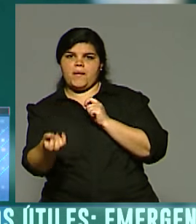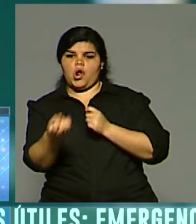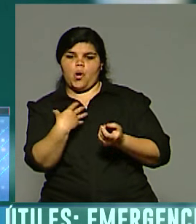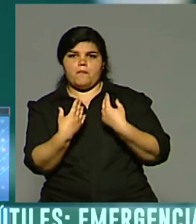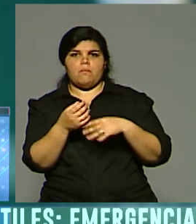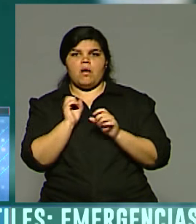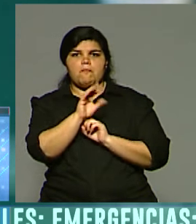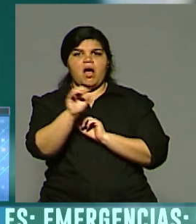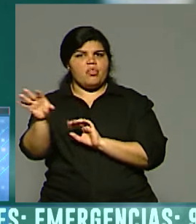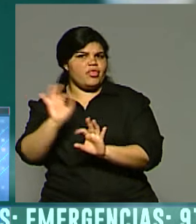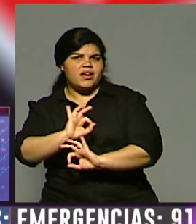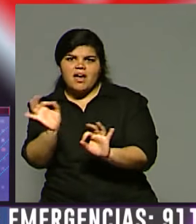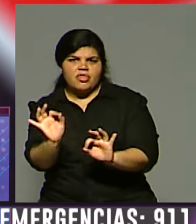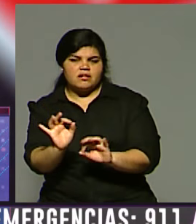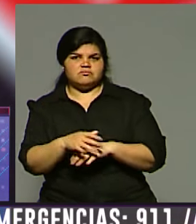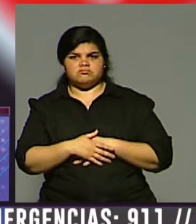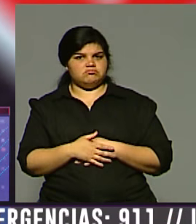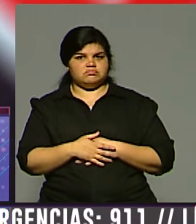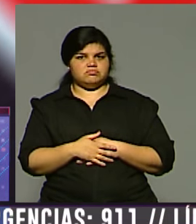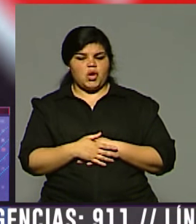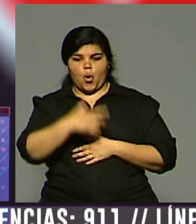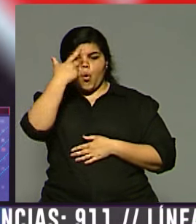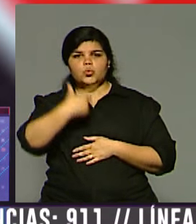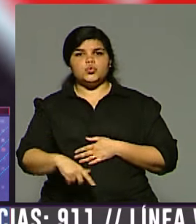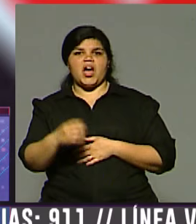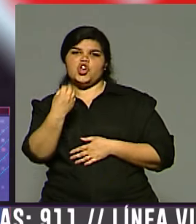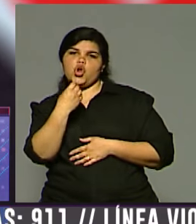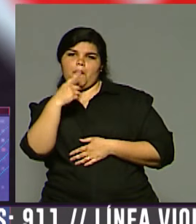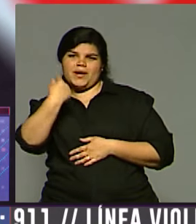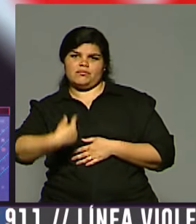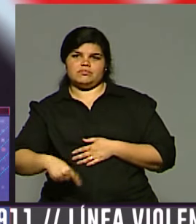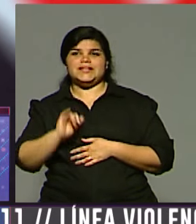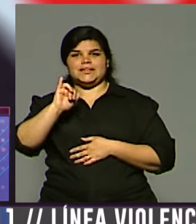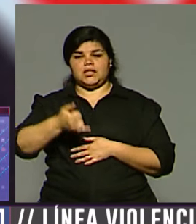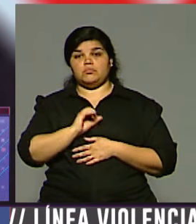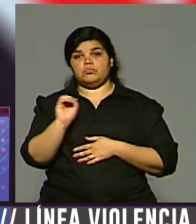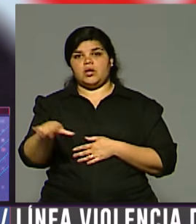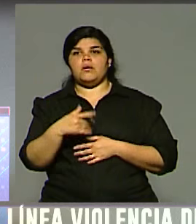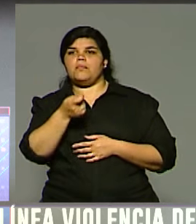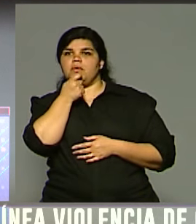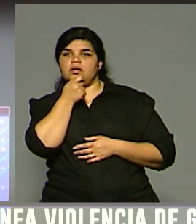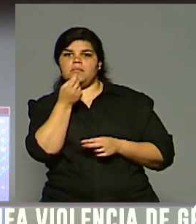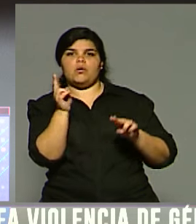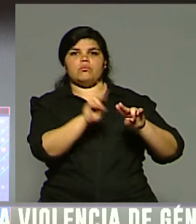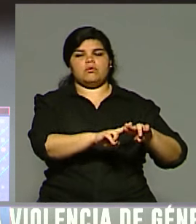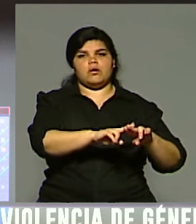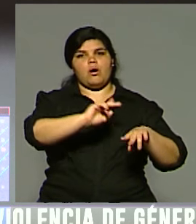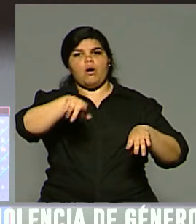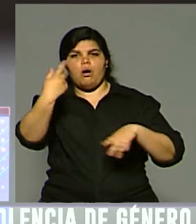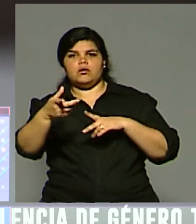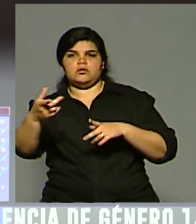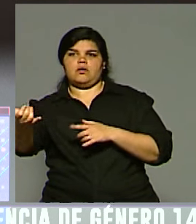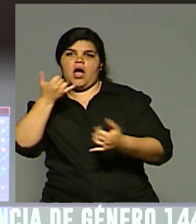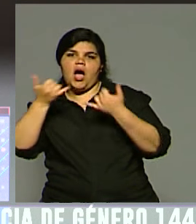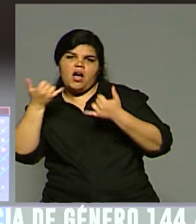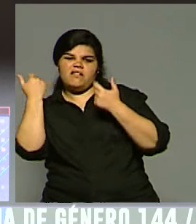llamen. No, porque claro, o sea, bueno, vos sabés el tema. Le diste el número de teléfono a alguien, lo bloqueaste en WhatsApp, te llama de otro, te habla y bueno, ya es como